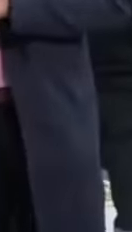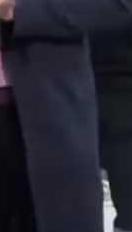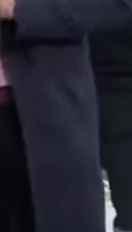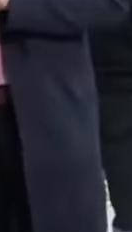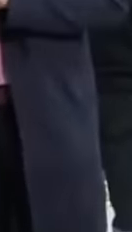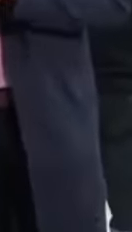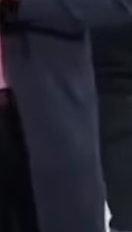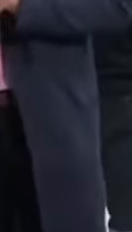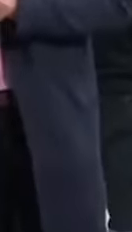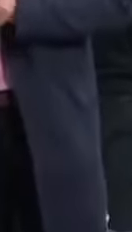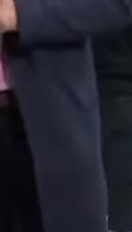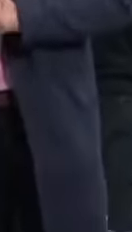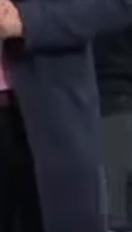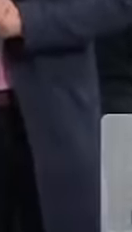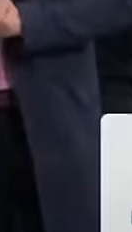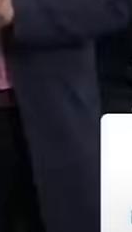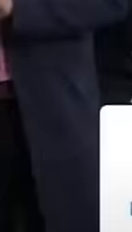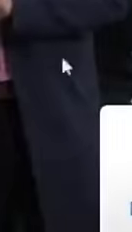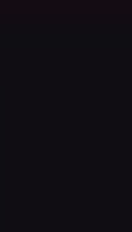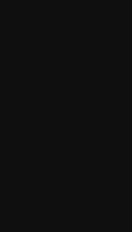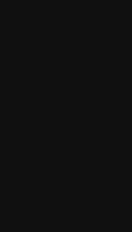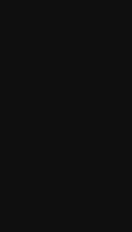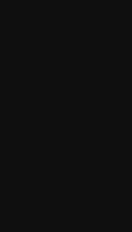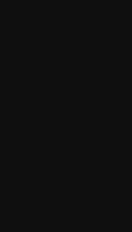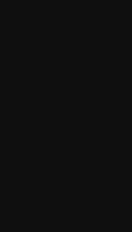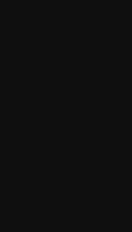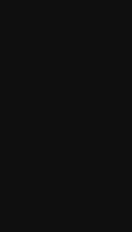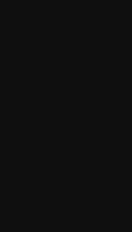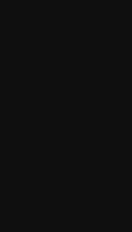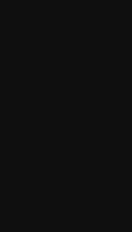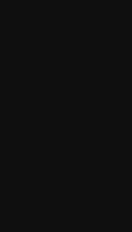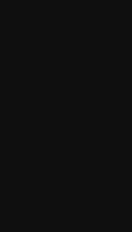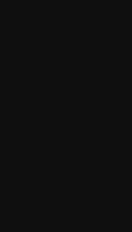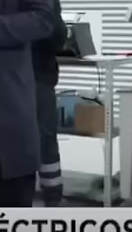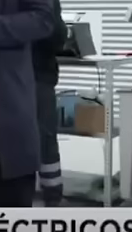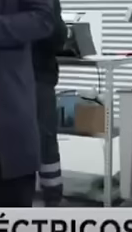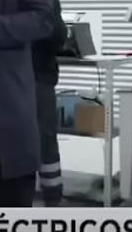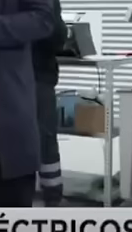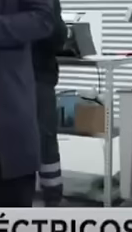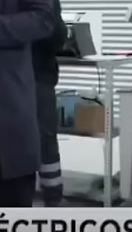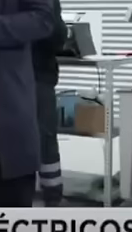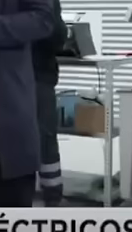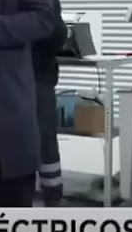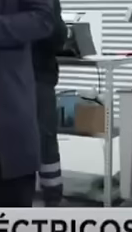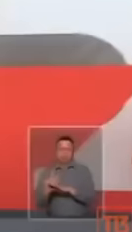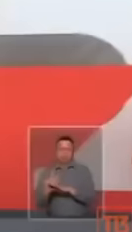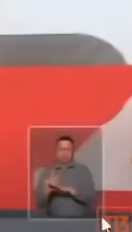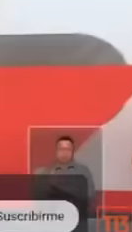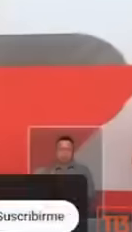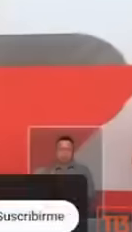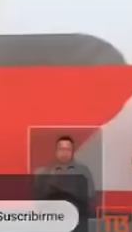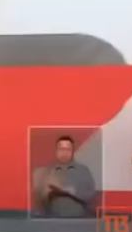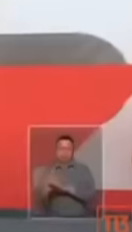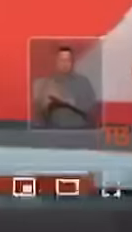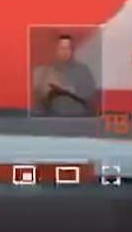este capítulo de Planeta Futuro. Bueno, muchas gracias. Uy, me salí de ahí. Pero ahora vamos a ver el último video, que es